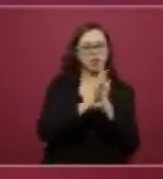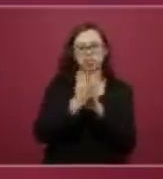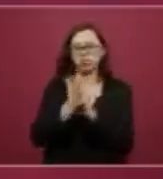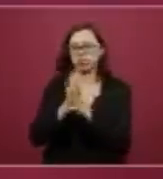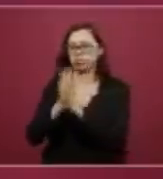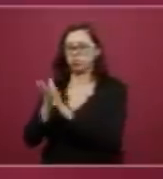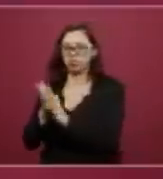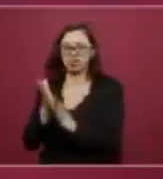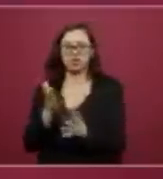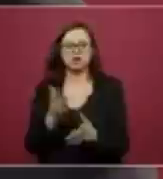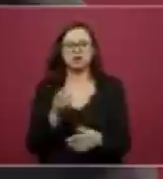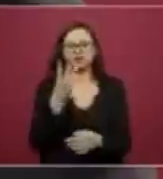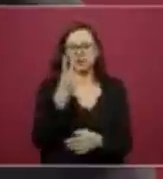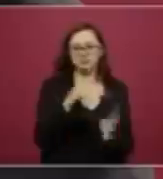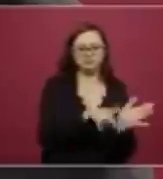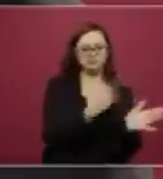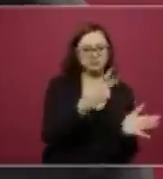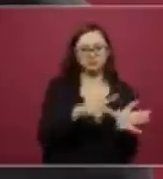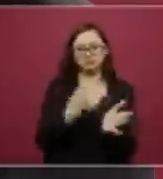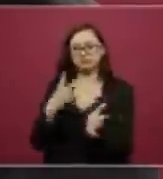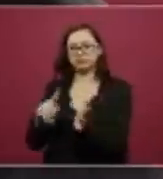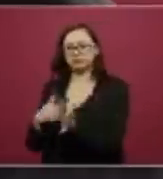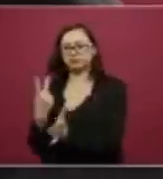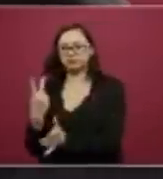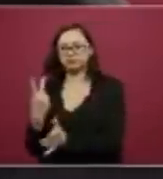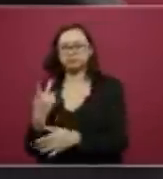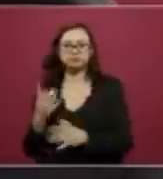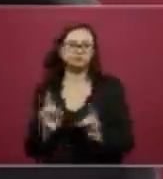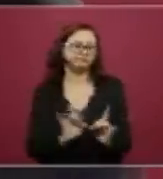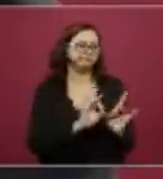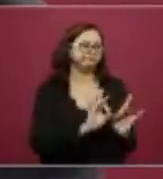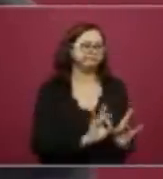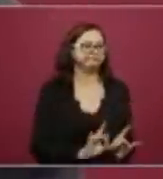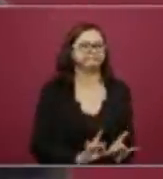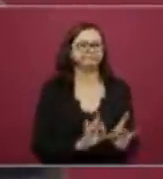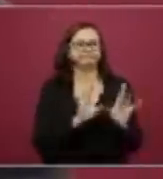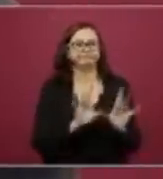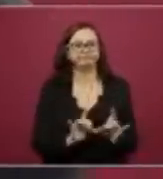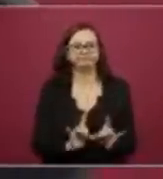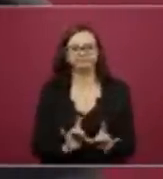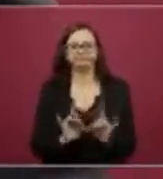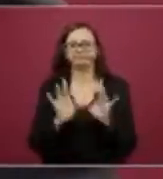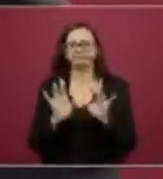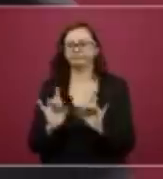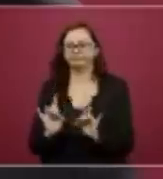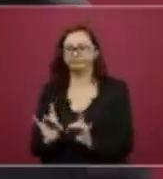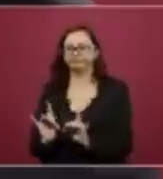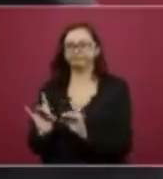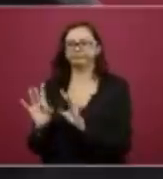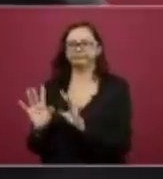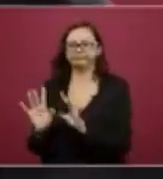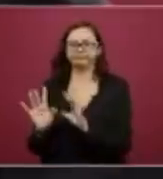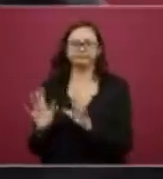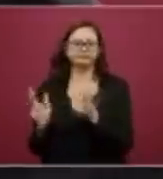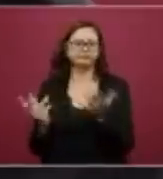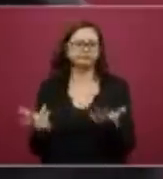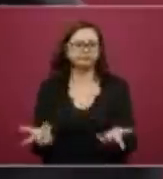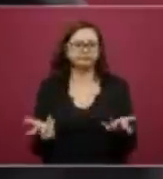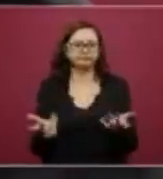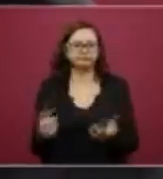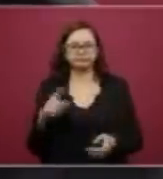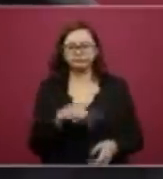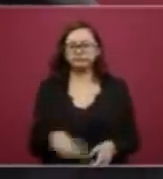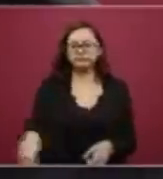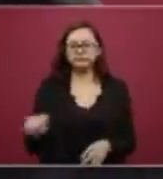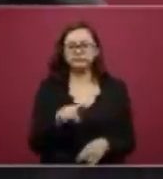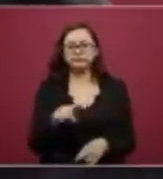transformaciones que han habido, porque así se presentaron las circunstancias, no porque ellos lo hayan deseado